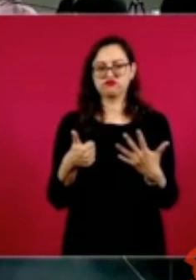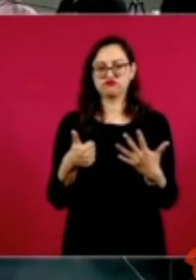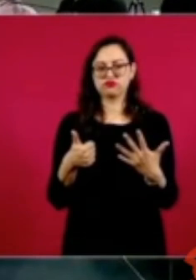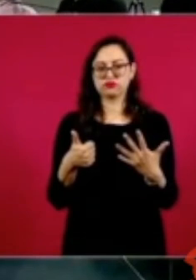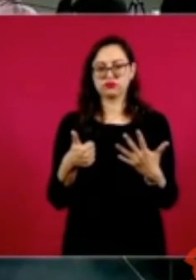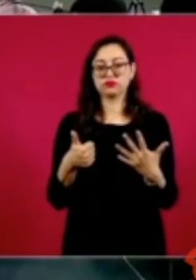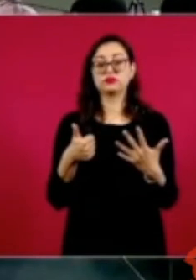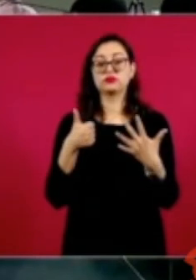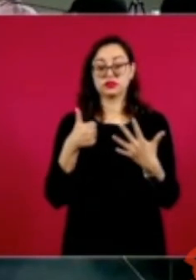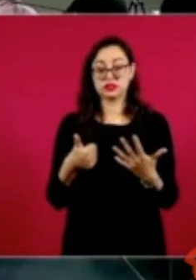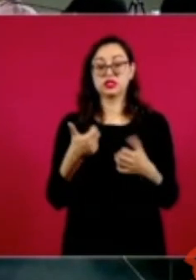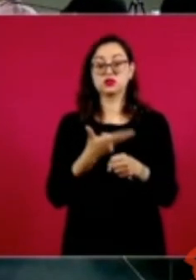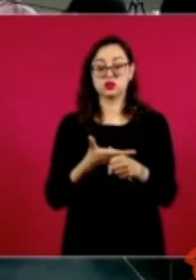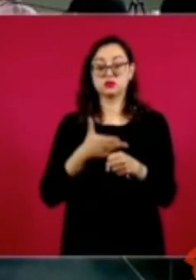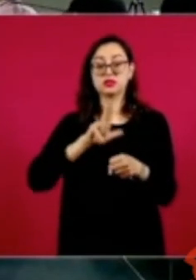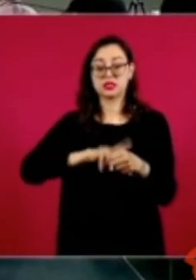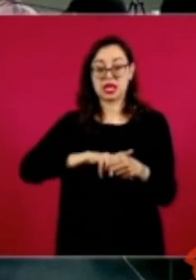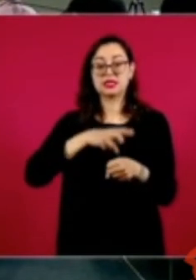tercer nivel,